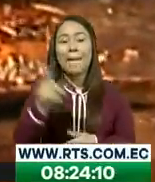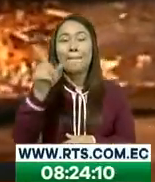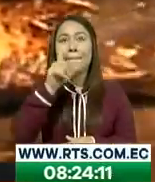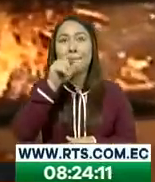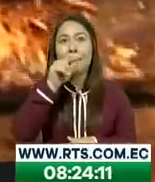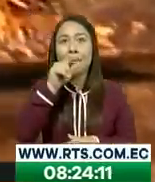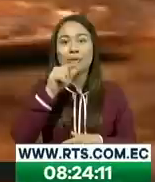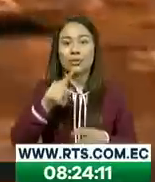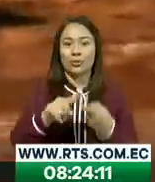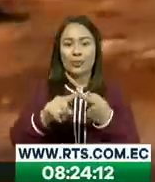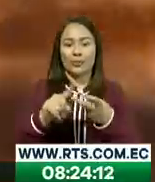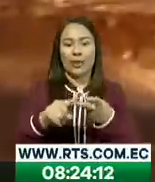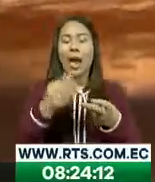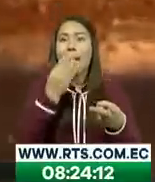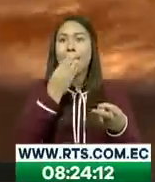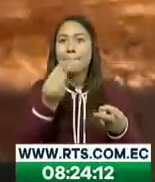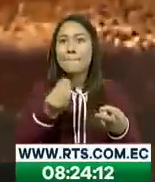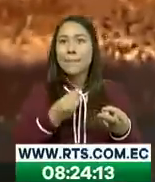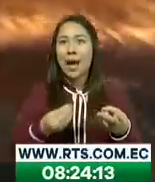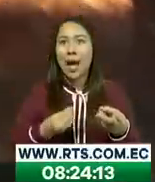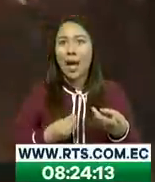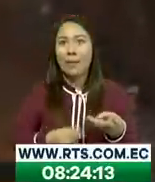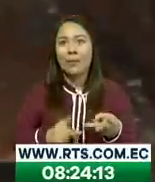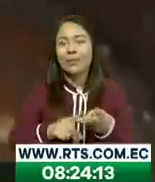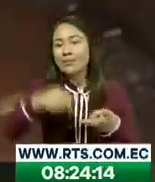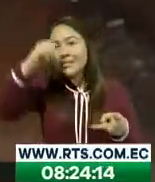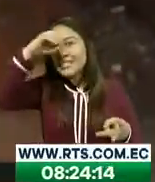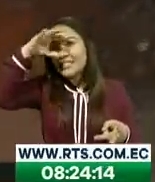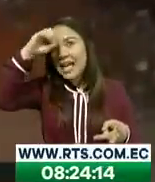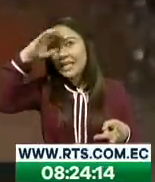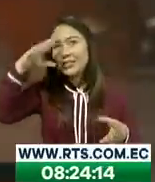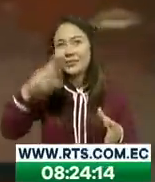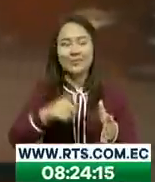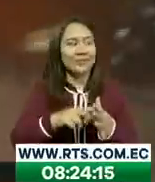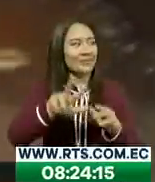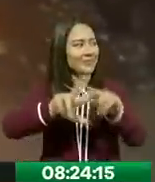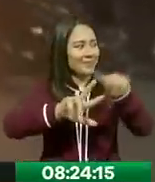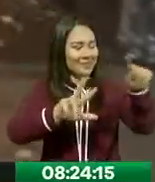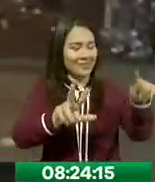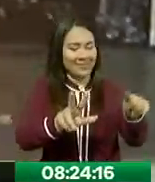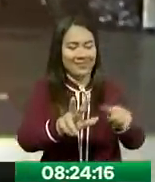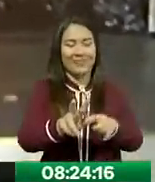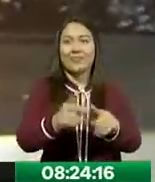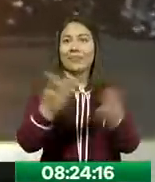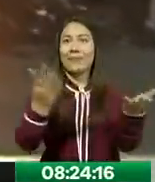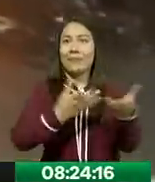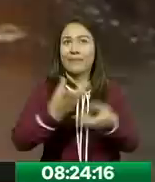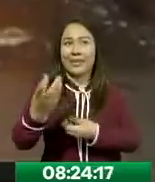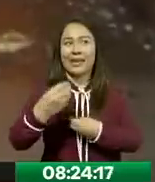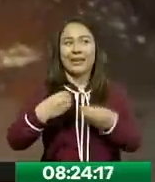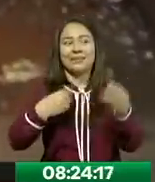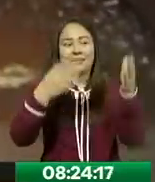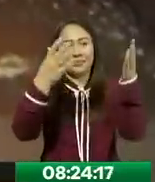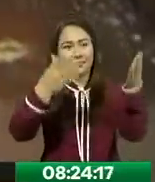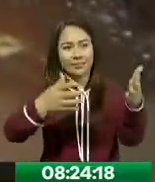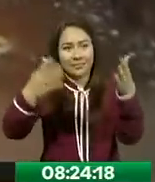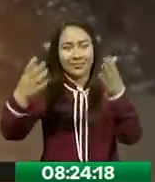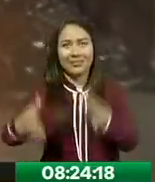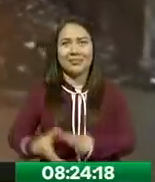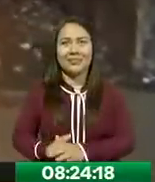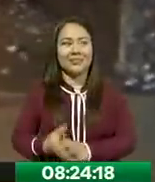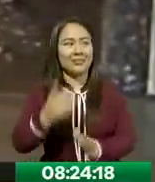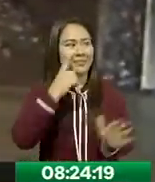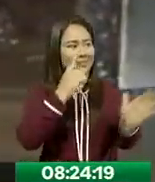observando, lo hacen de una manera, por supuesto, para que mantenga ese sabor que a los ecuatorianos y a los guayaquileños definitivamente nos